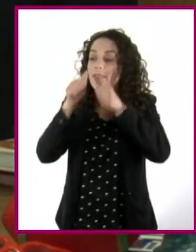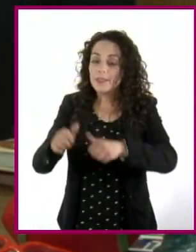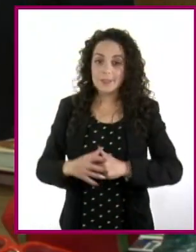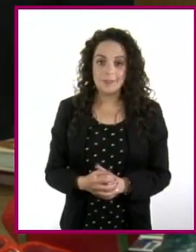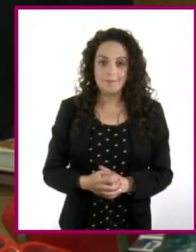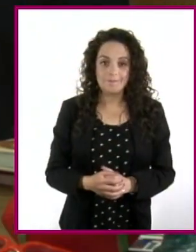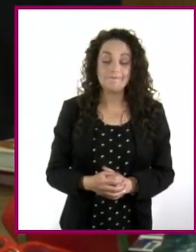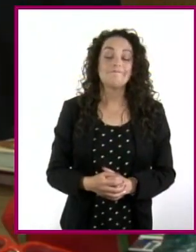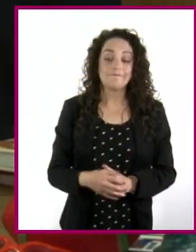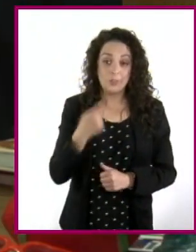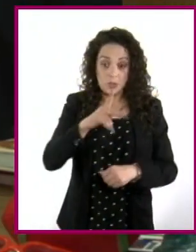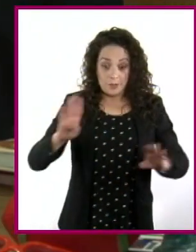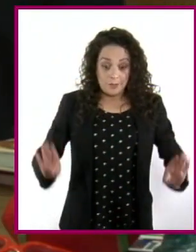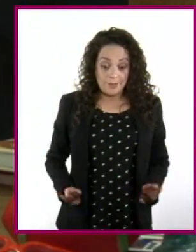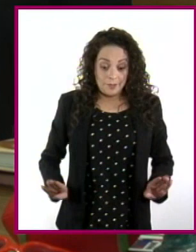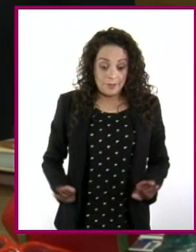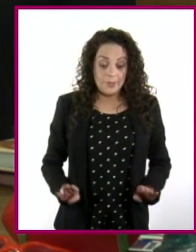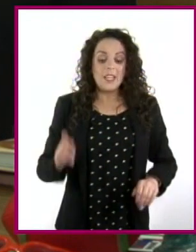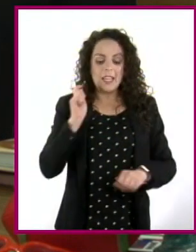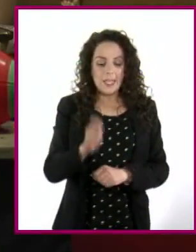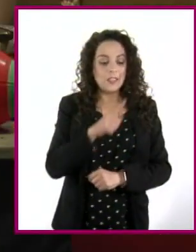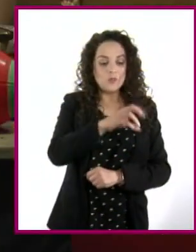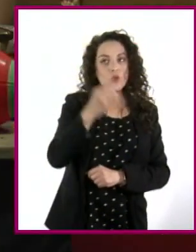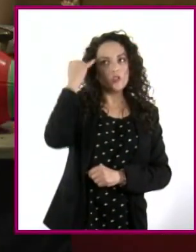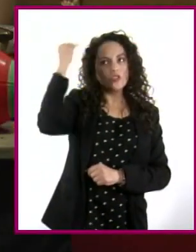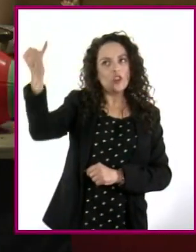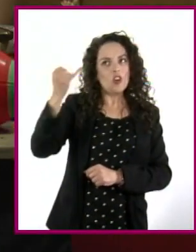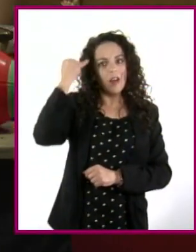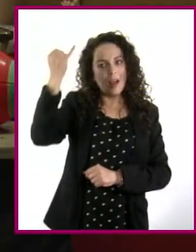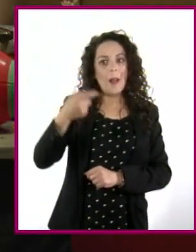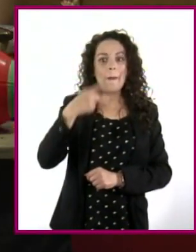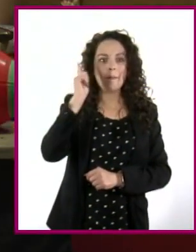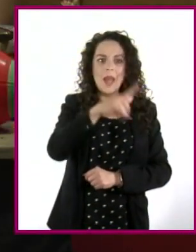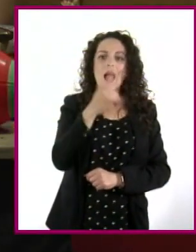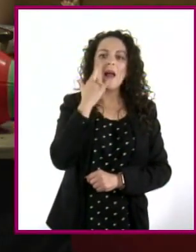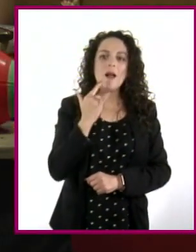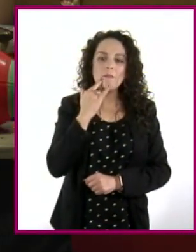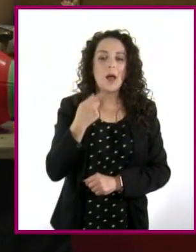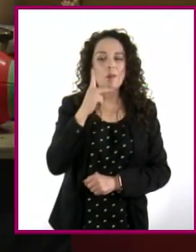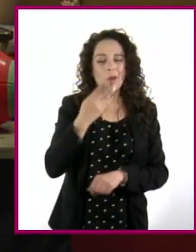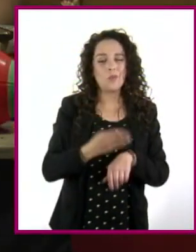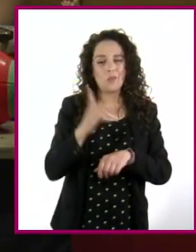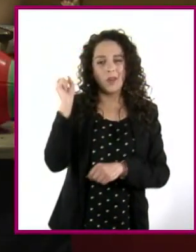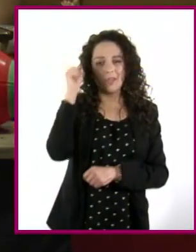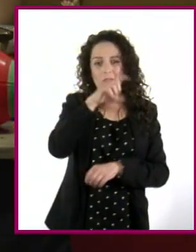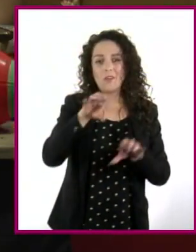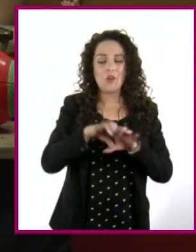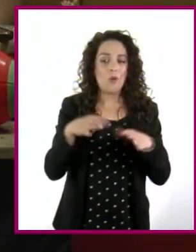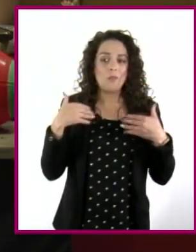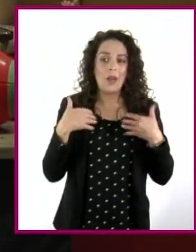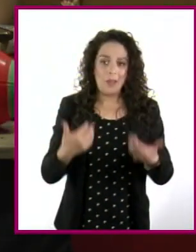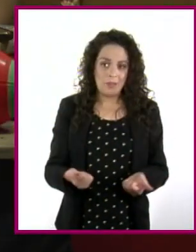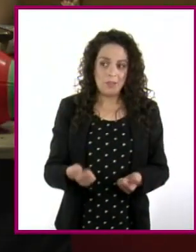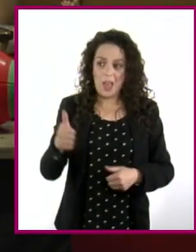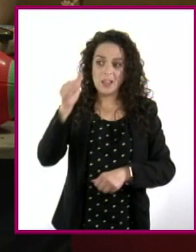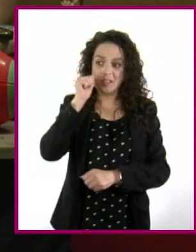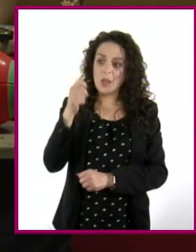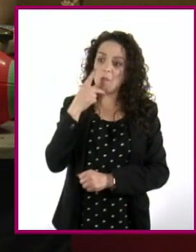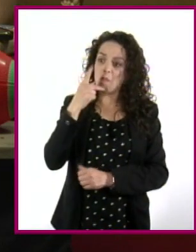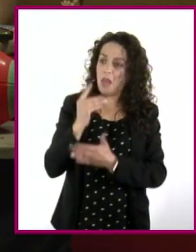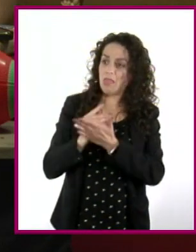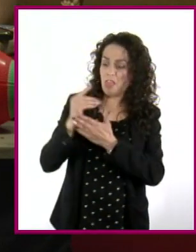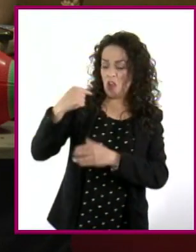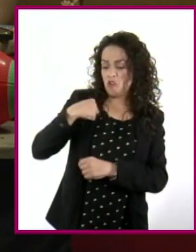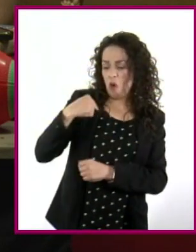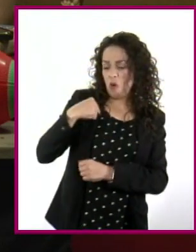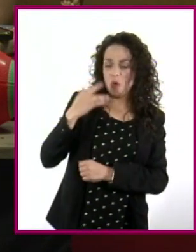caracterizan porque son imaginativos y carismáticos, pero difíciles de comprender. Son egocéntricos y poco realistas, pero